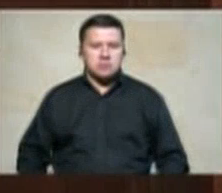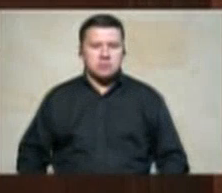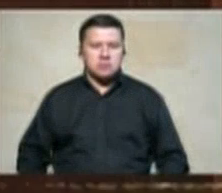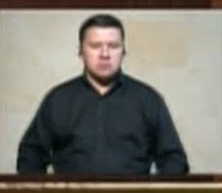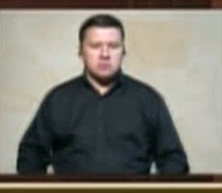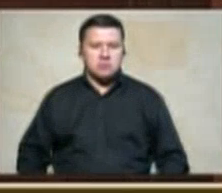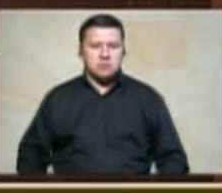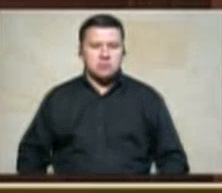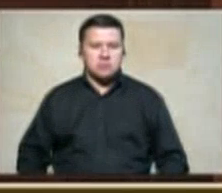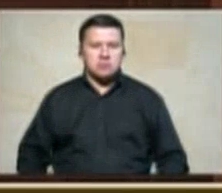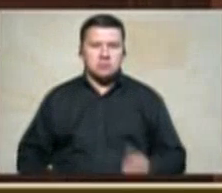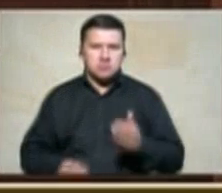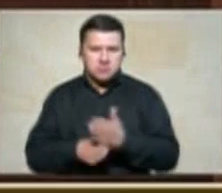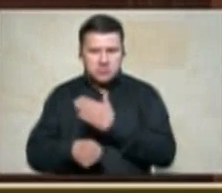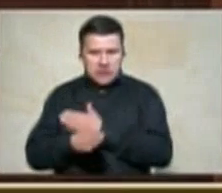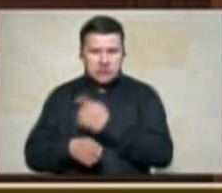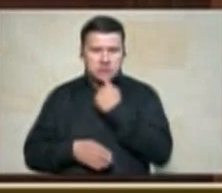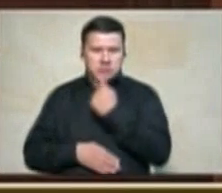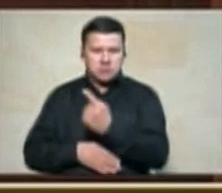En donde antes,